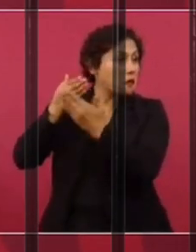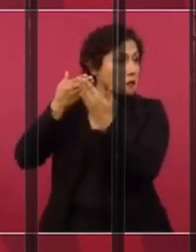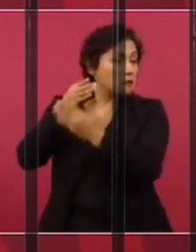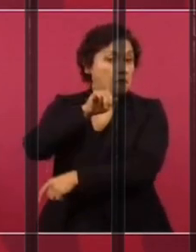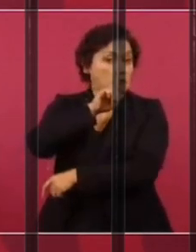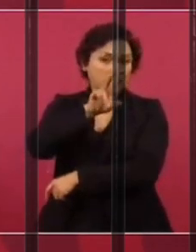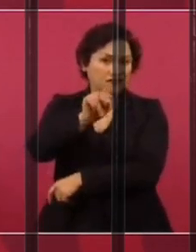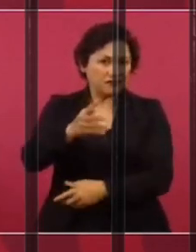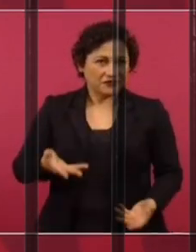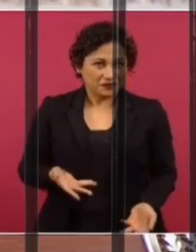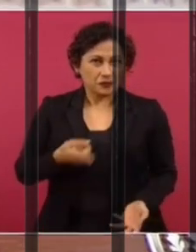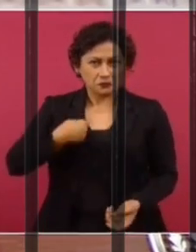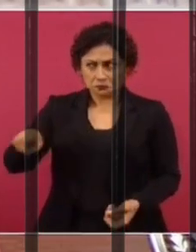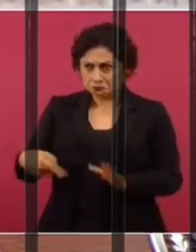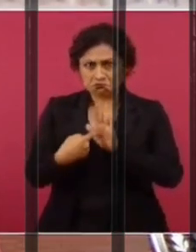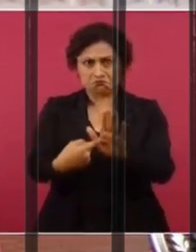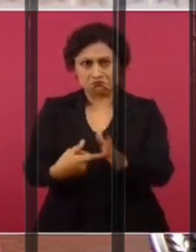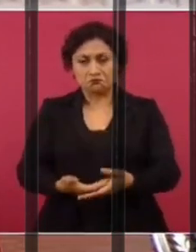aquí que